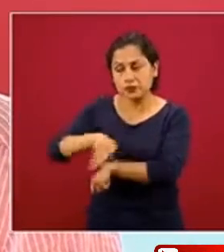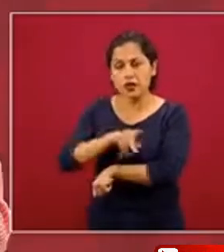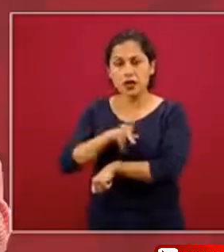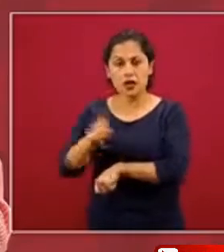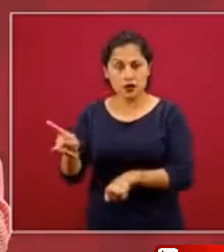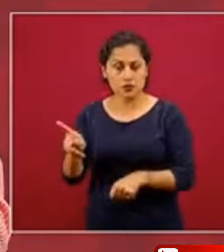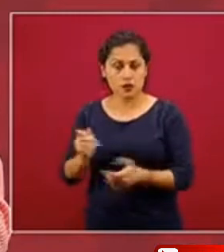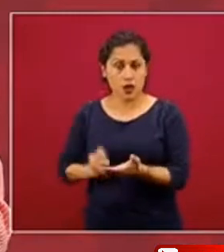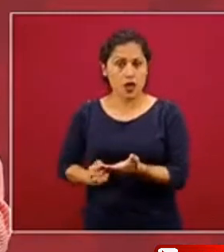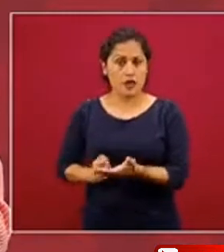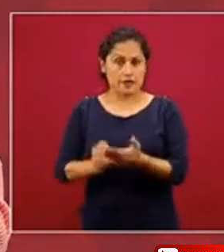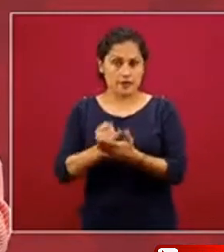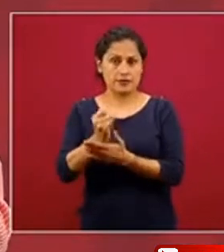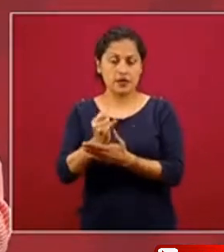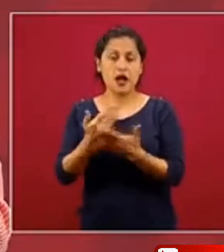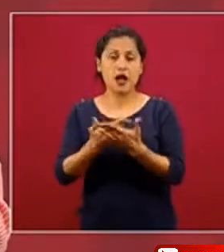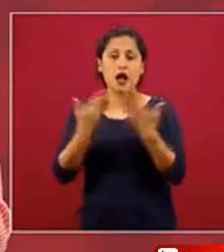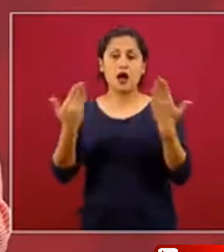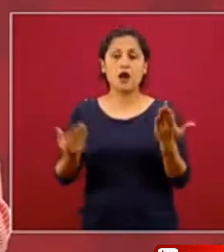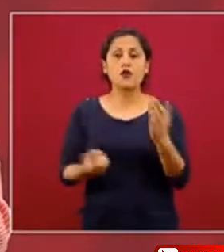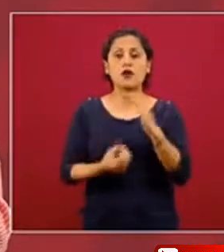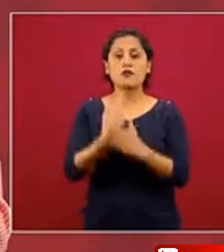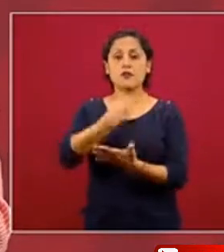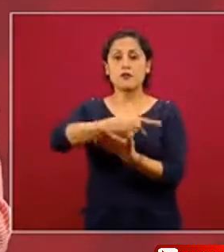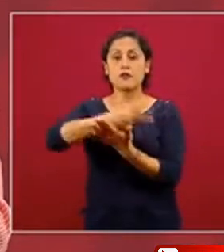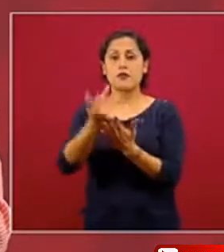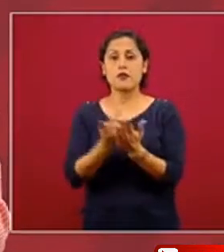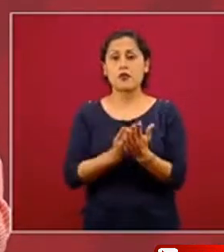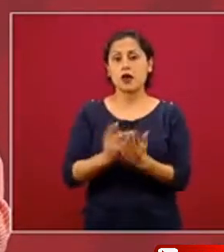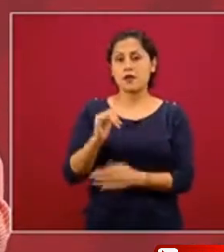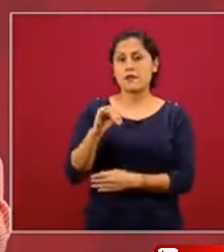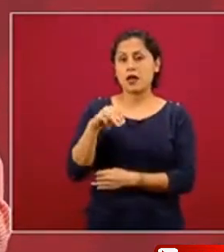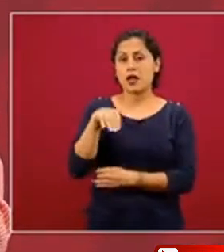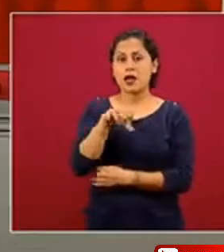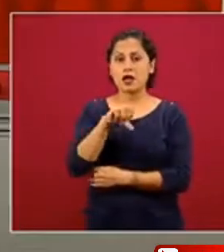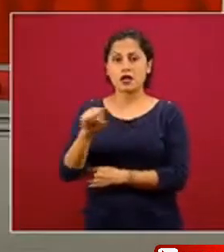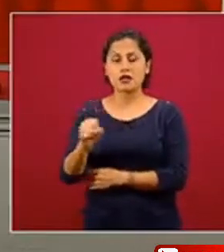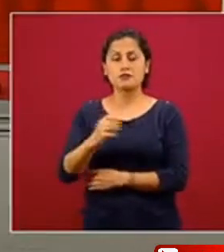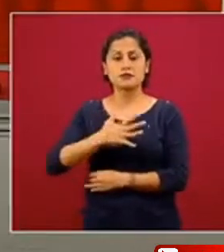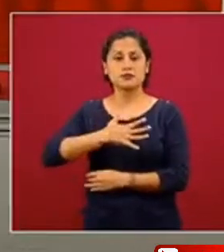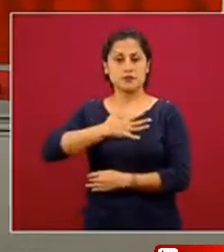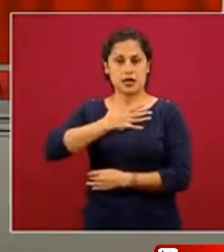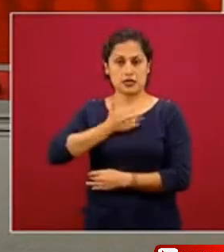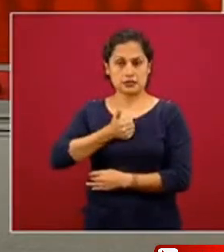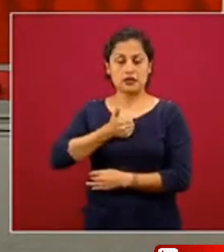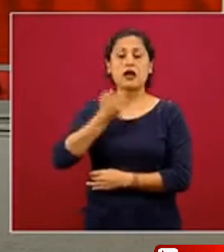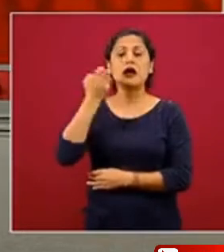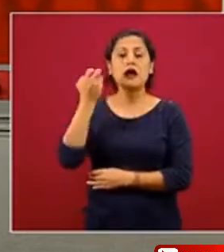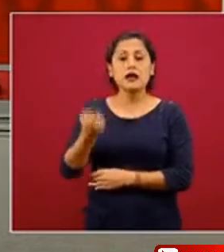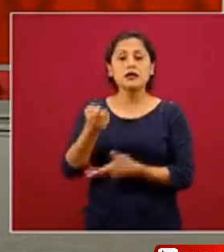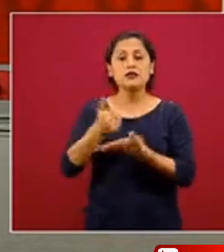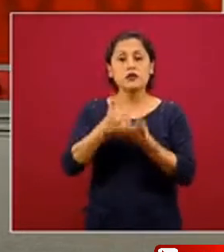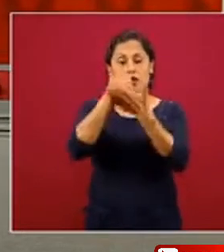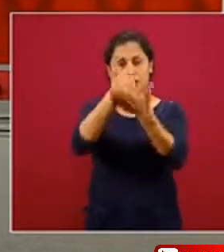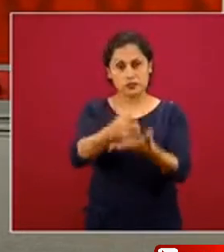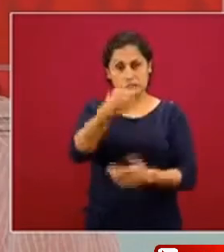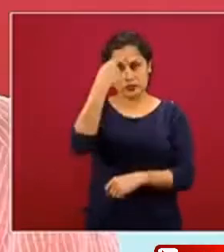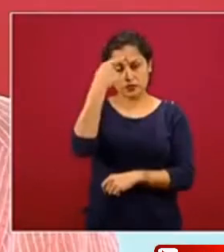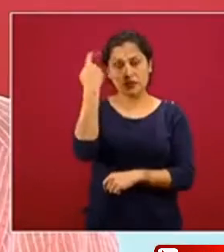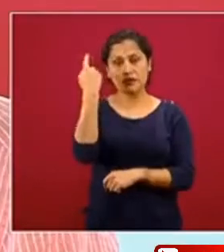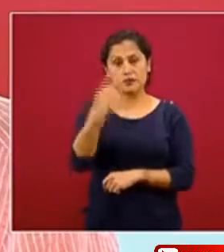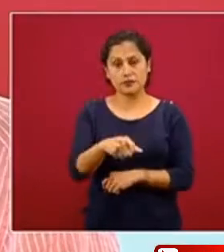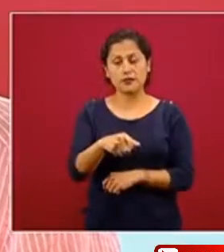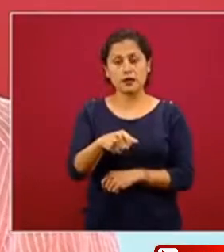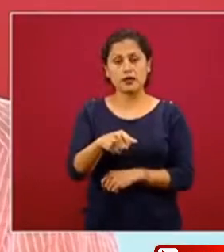IMSS Bienestar, del cual hemos hablado aquí varias veces, podía ser un elemento muy importante para rescatar